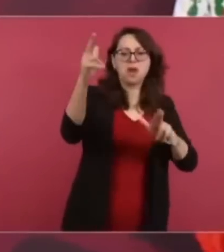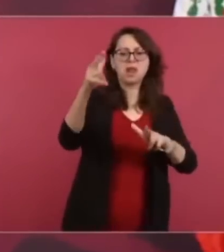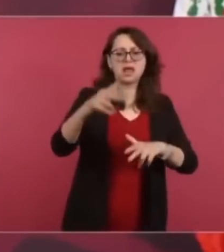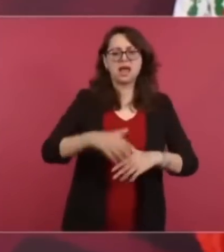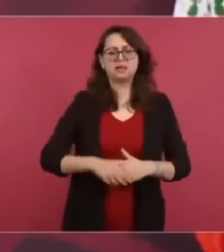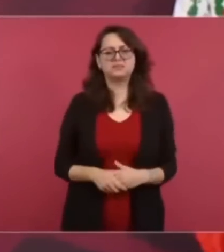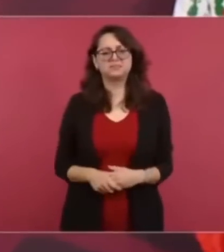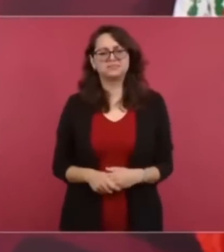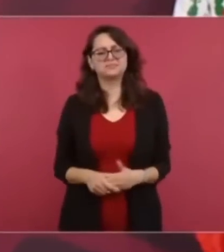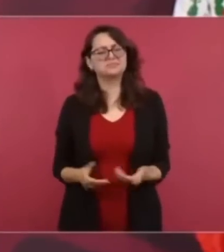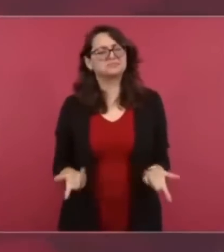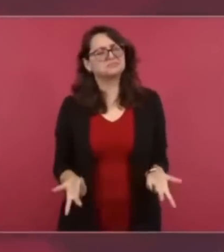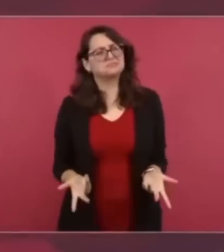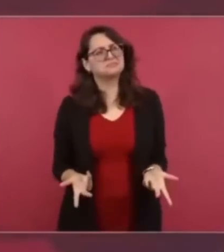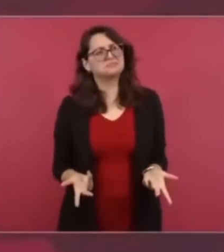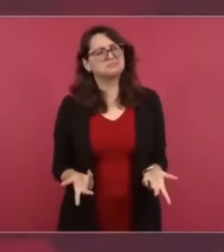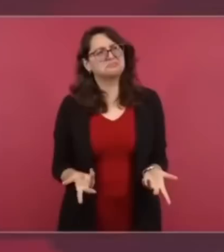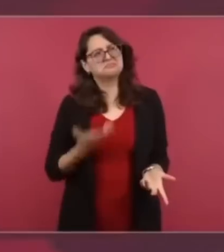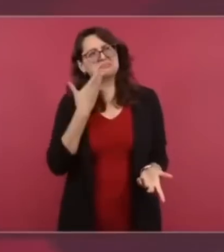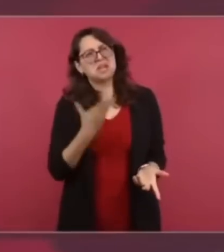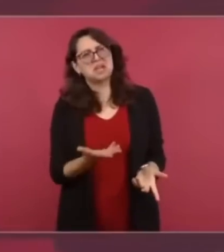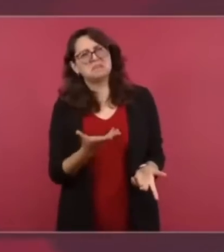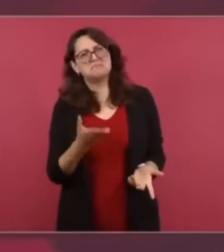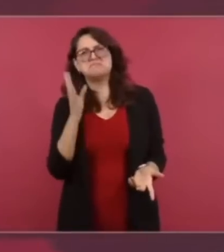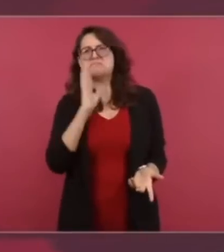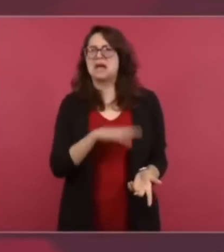No está bien, pero tampoco está mal.